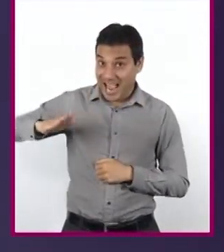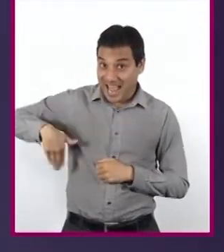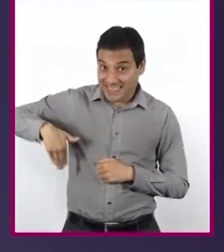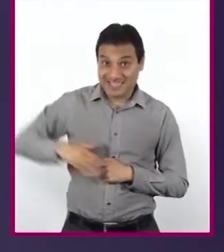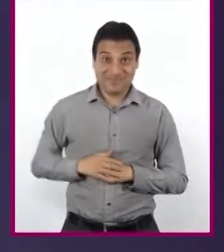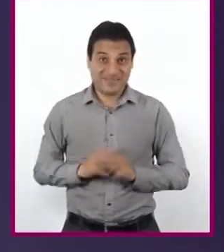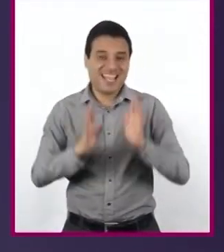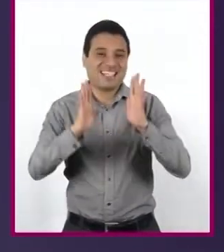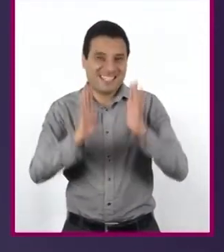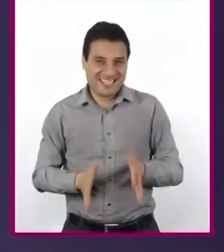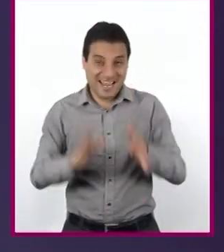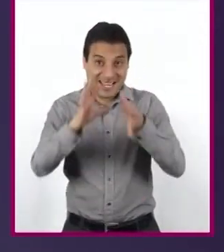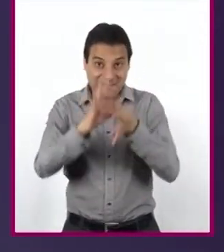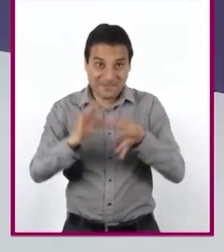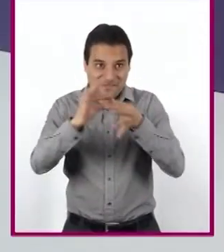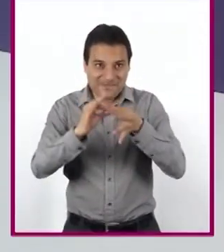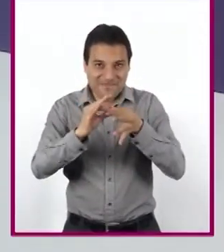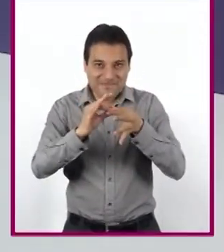y aprovecho al helio.